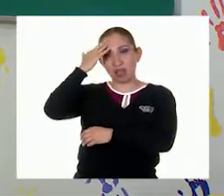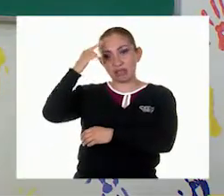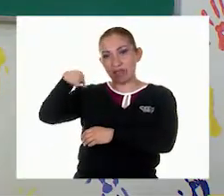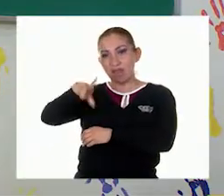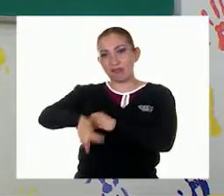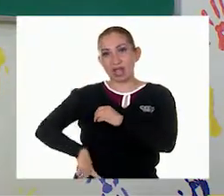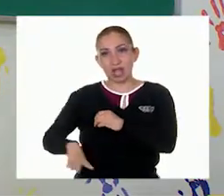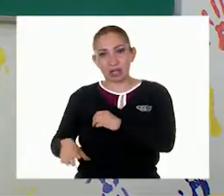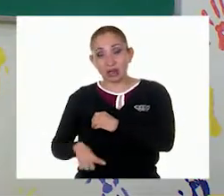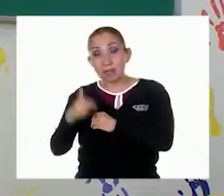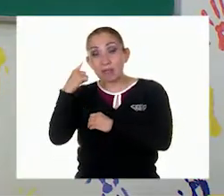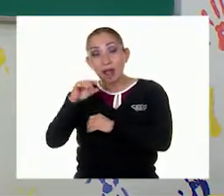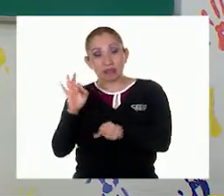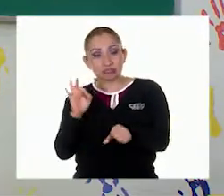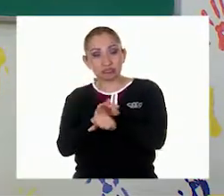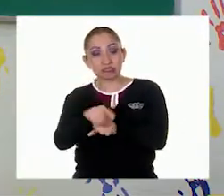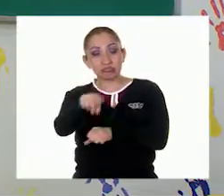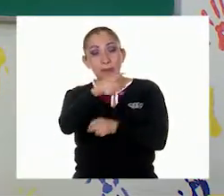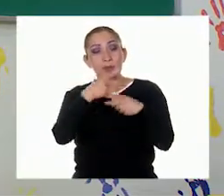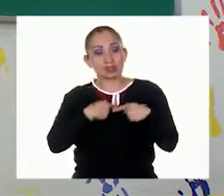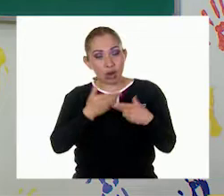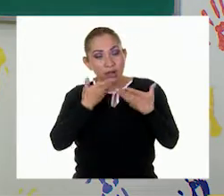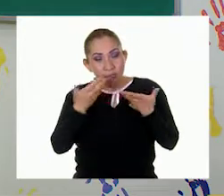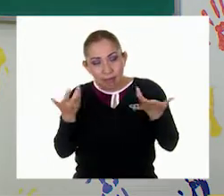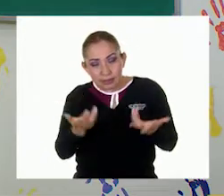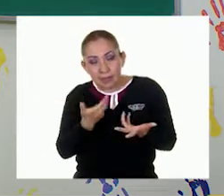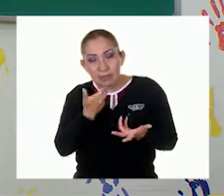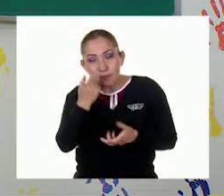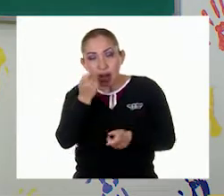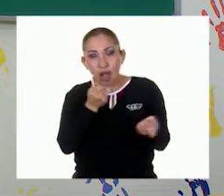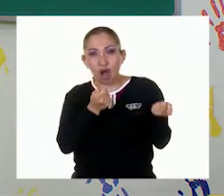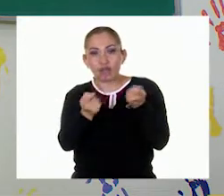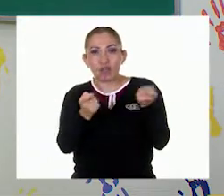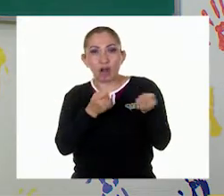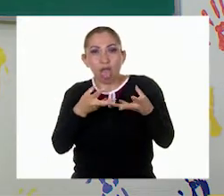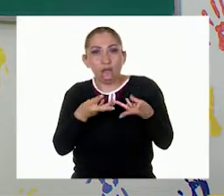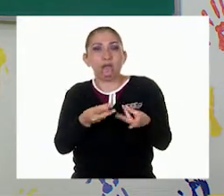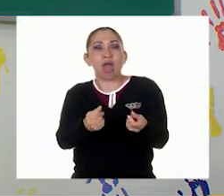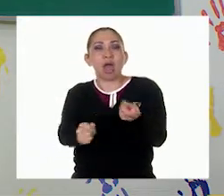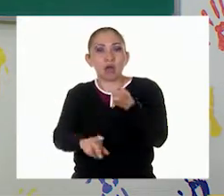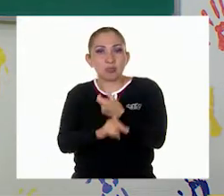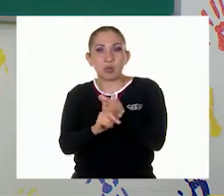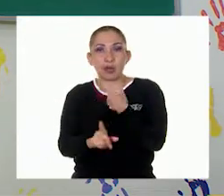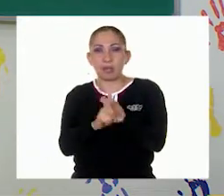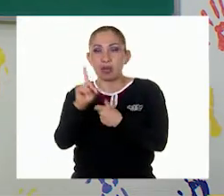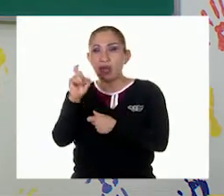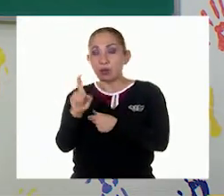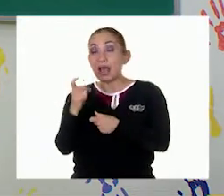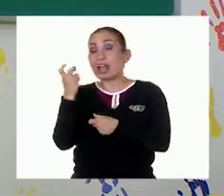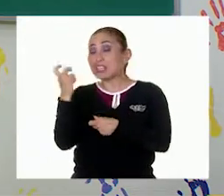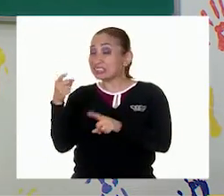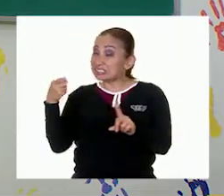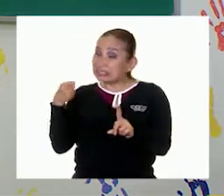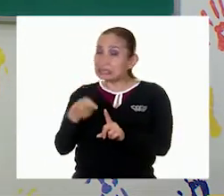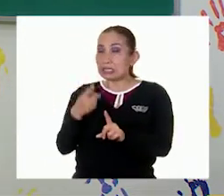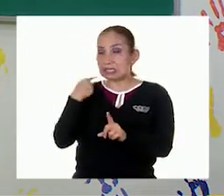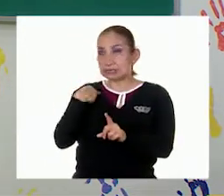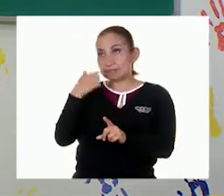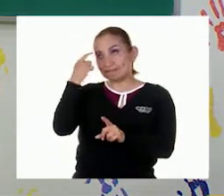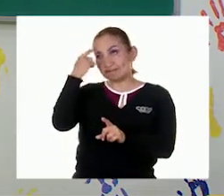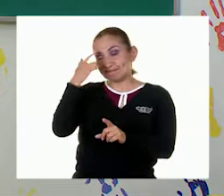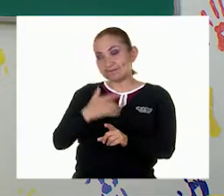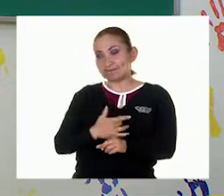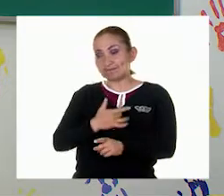para garantizar que las personas hagan lo indicado para controlar este problema. Es un asunto de tomar